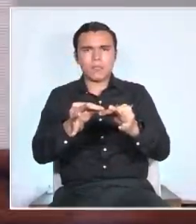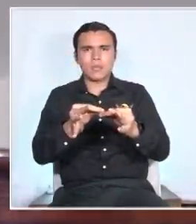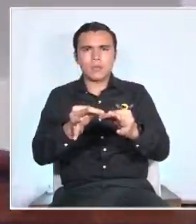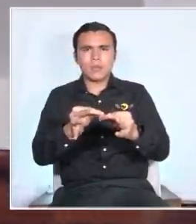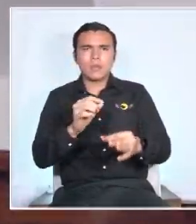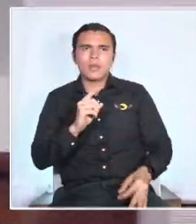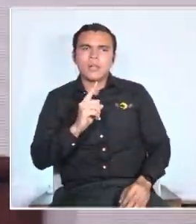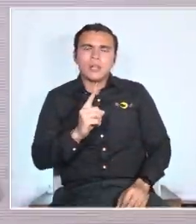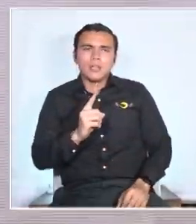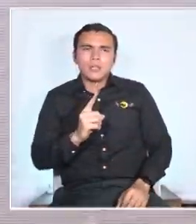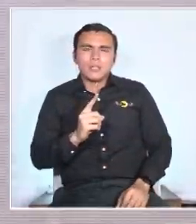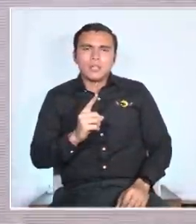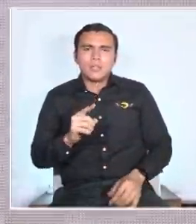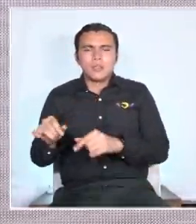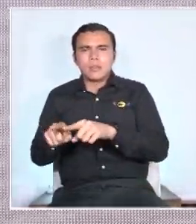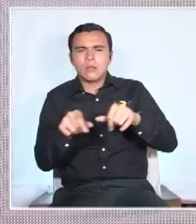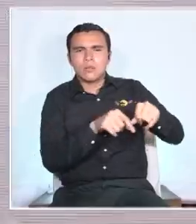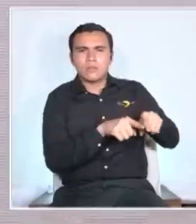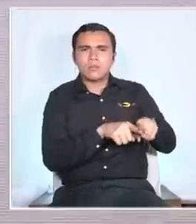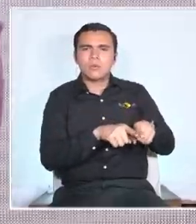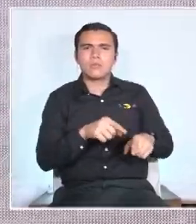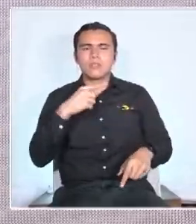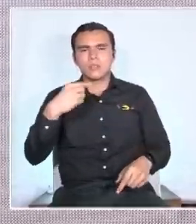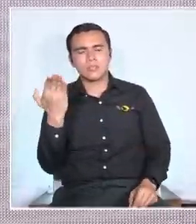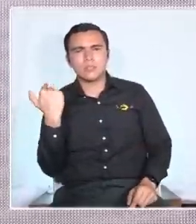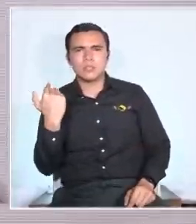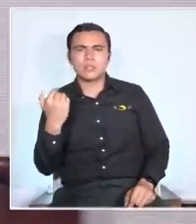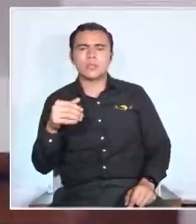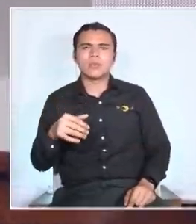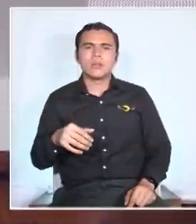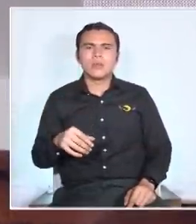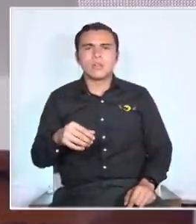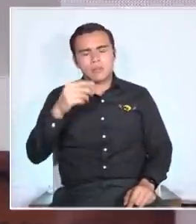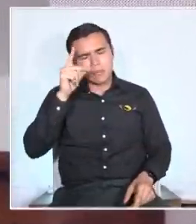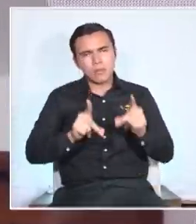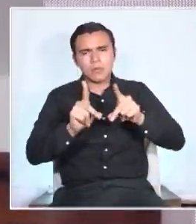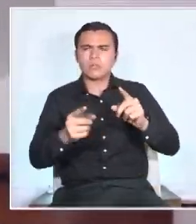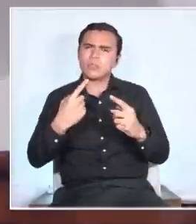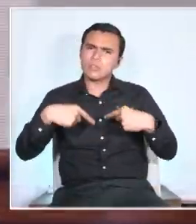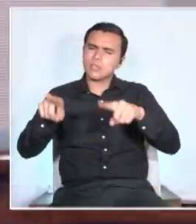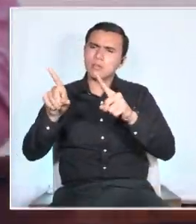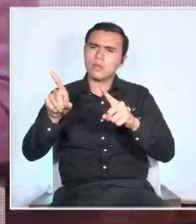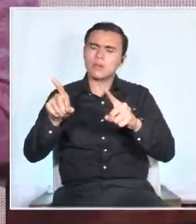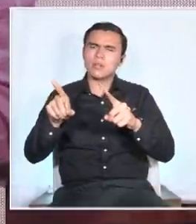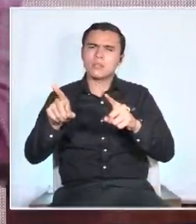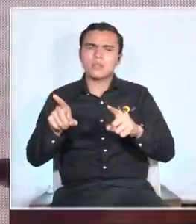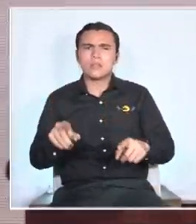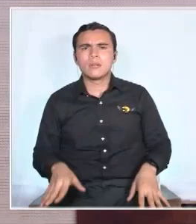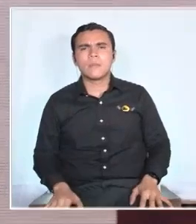asunto es, como decía el apóstol Moisés anoche, ¿por qué la gente se va? ¿Por qué la gente debe haber